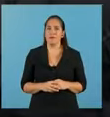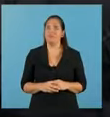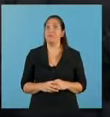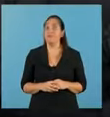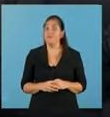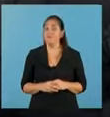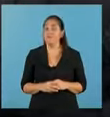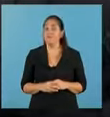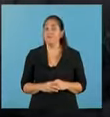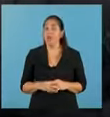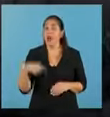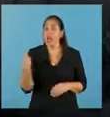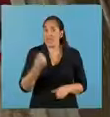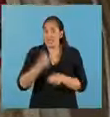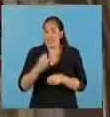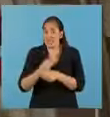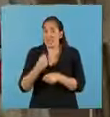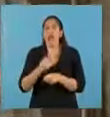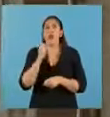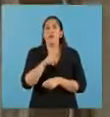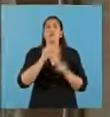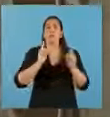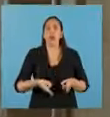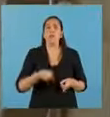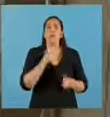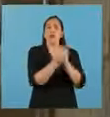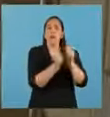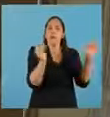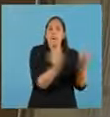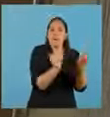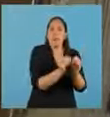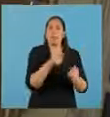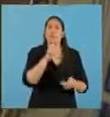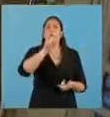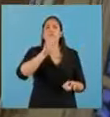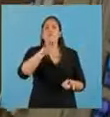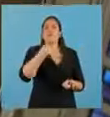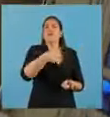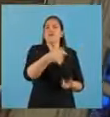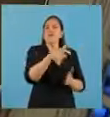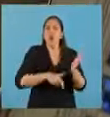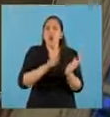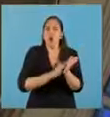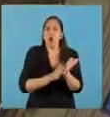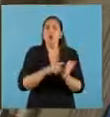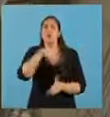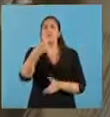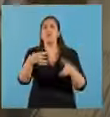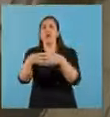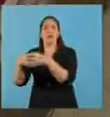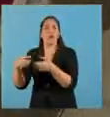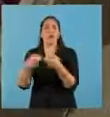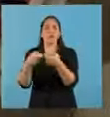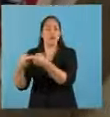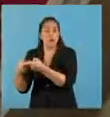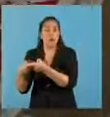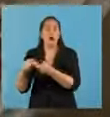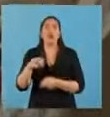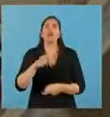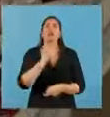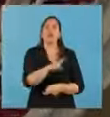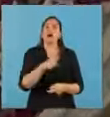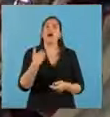Establecimos una moratoria de la AFIP para pymes, monotributistas y entidades sin fines de lucro y se dispuso una nueva línea de